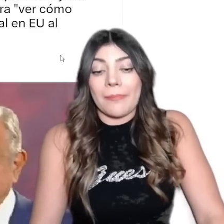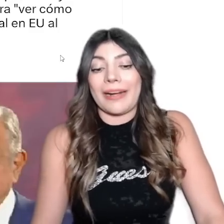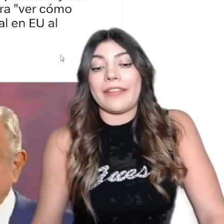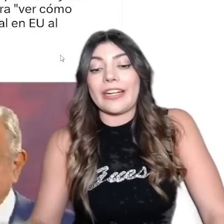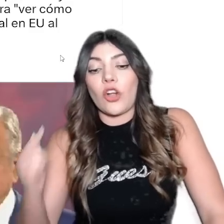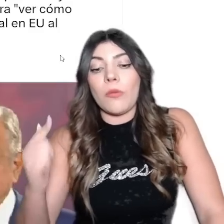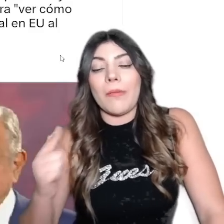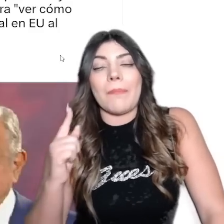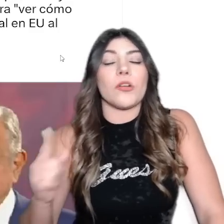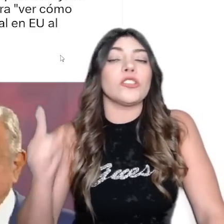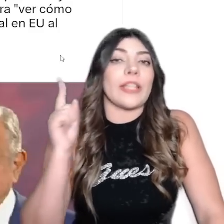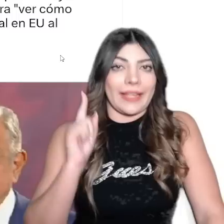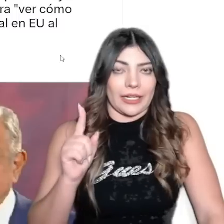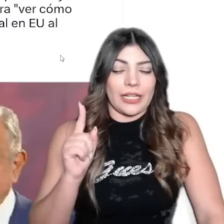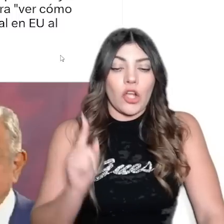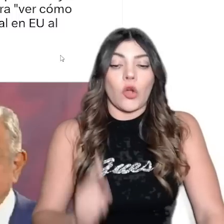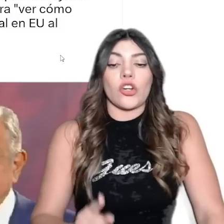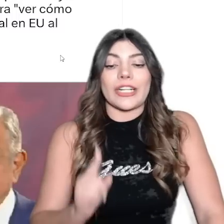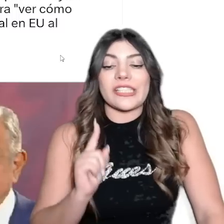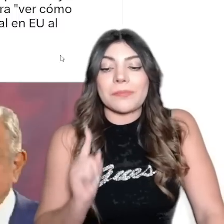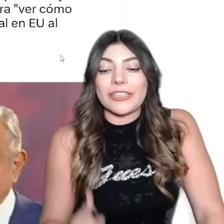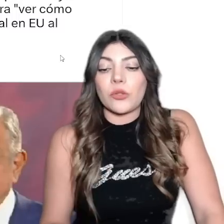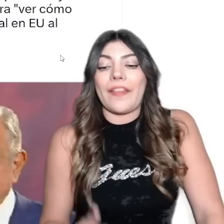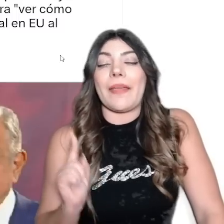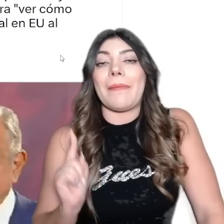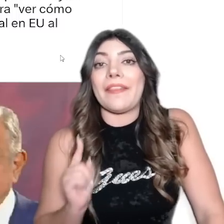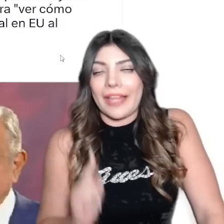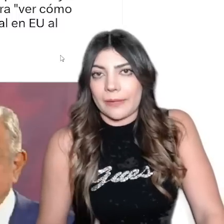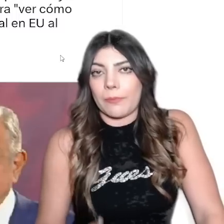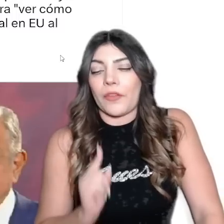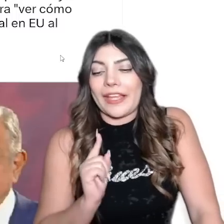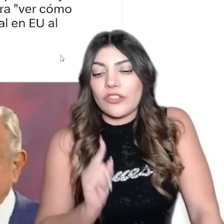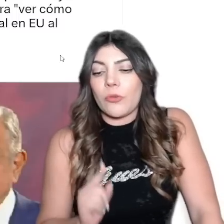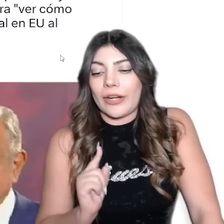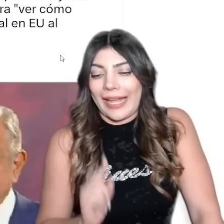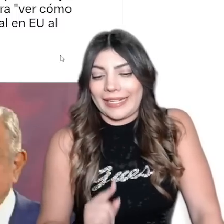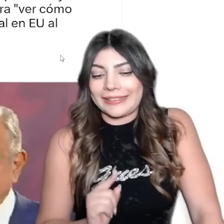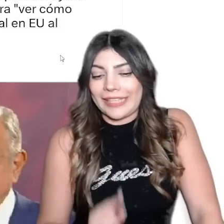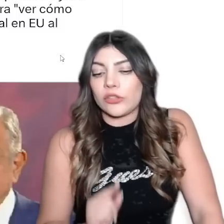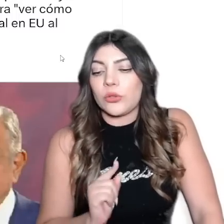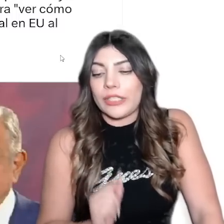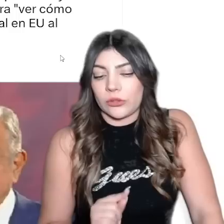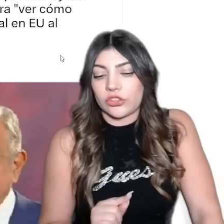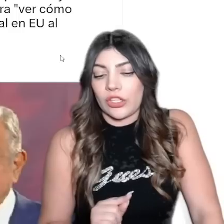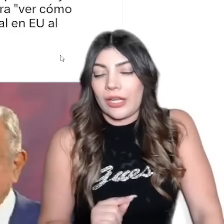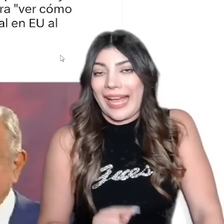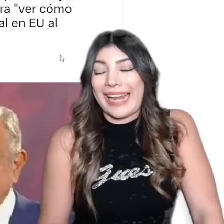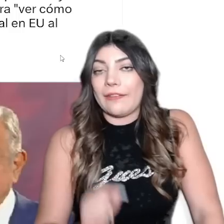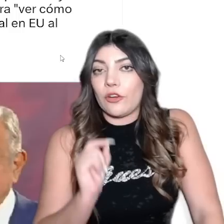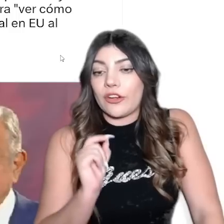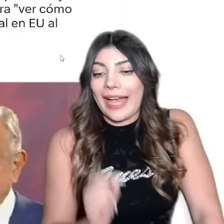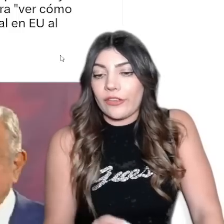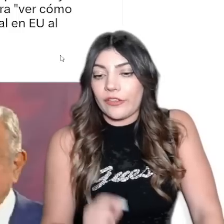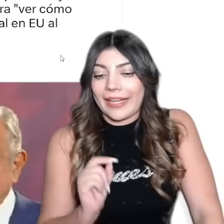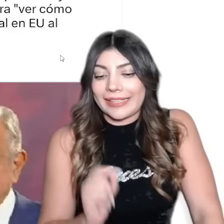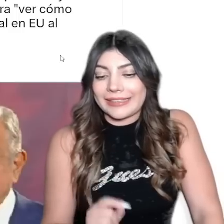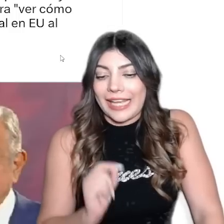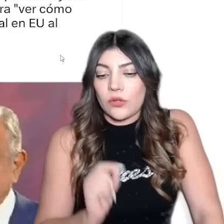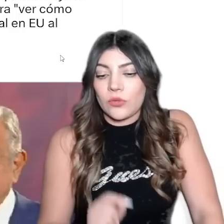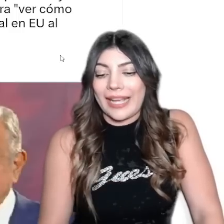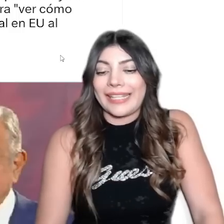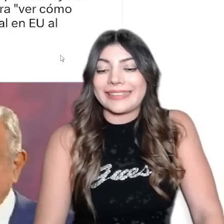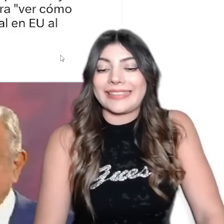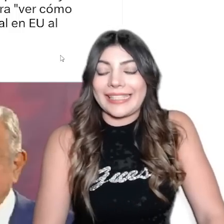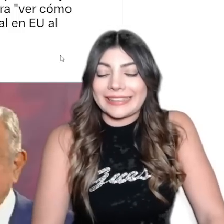abogados para ver cómo va a proceder con respecto a demandar por daño moral en Estados Unidos al abogado de